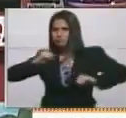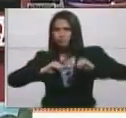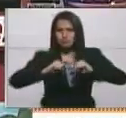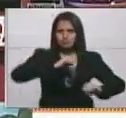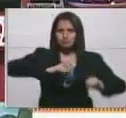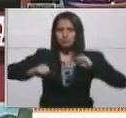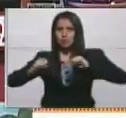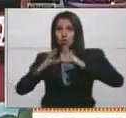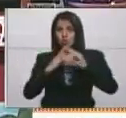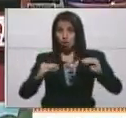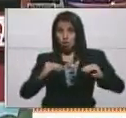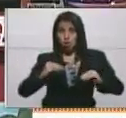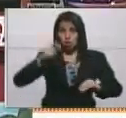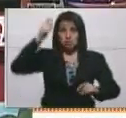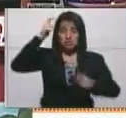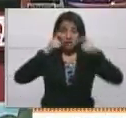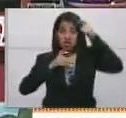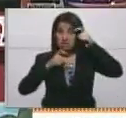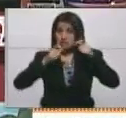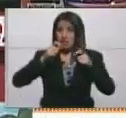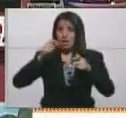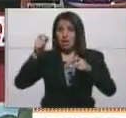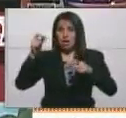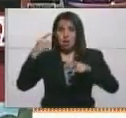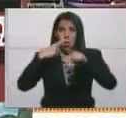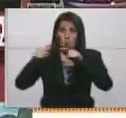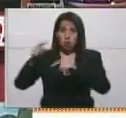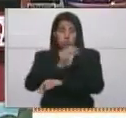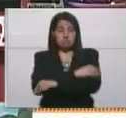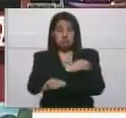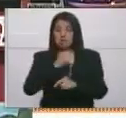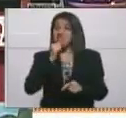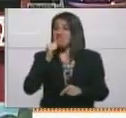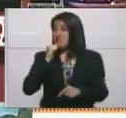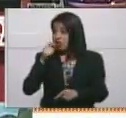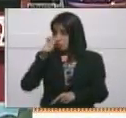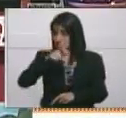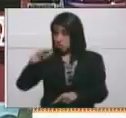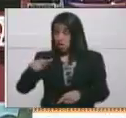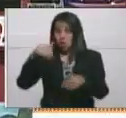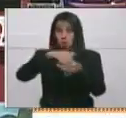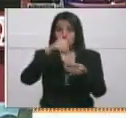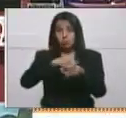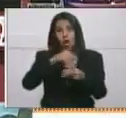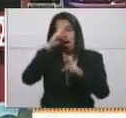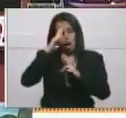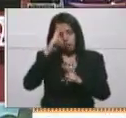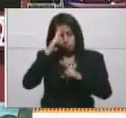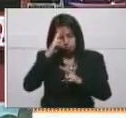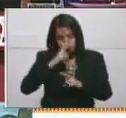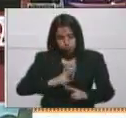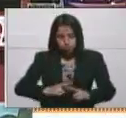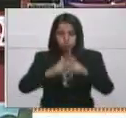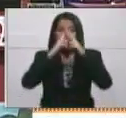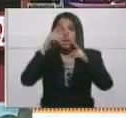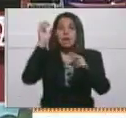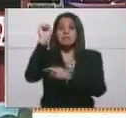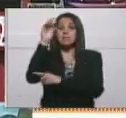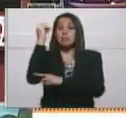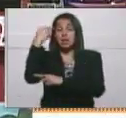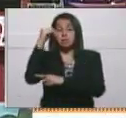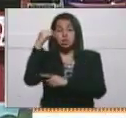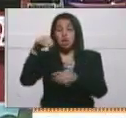solo el pueblo chavista, sino el pueblo todo. Quien vote en esas elecciones, primero que reconoce a la Asamblea Nacional Constituyente y su